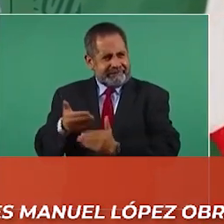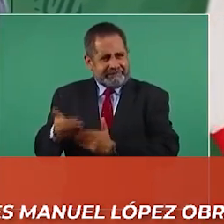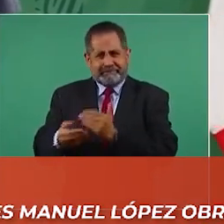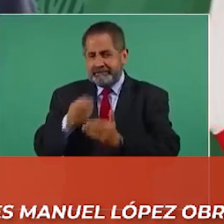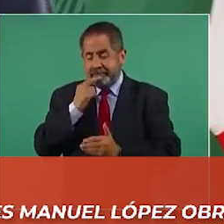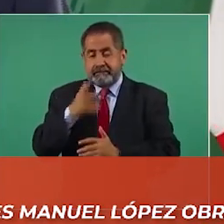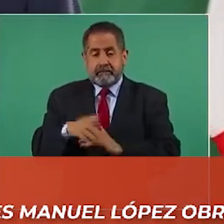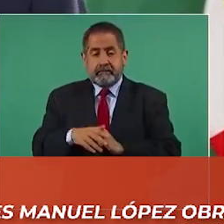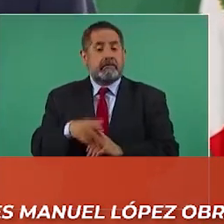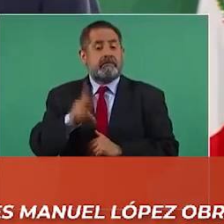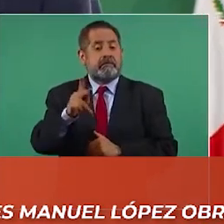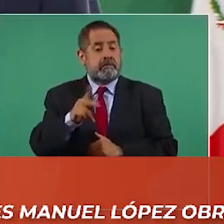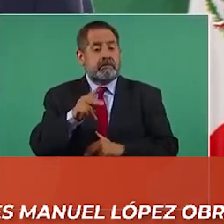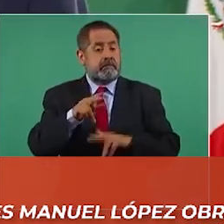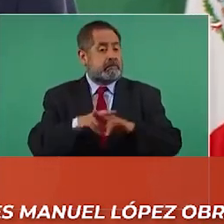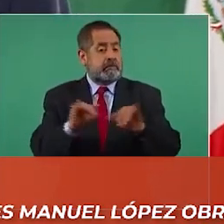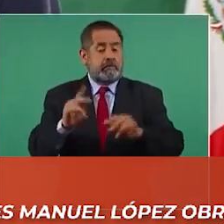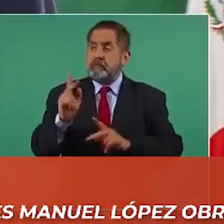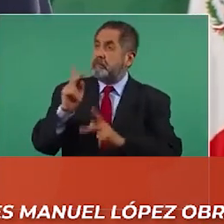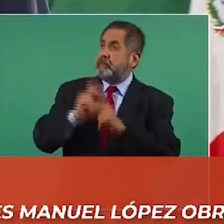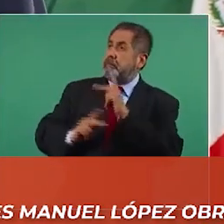sin haber endeudado al país,